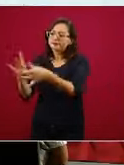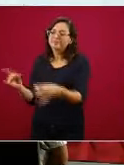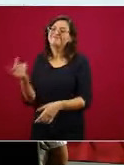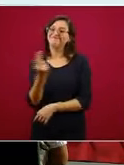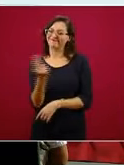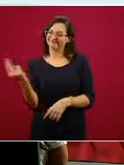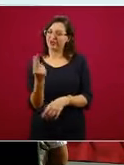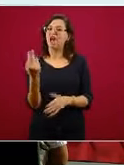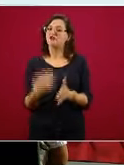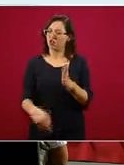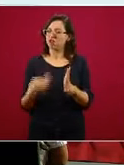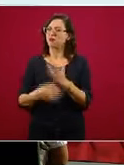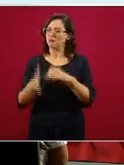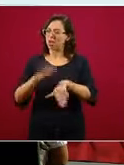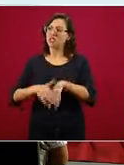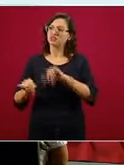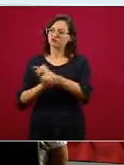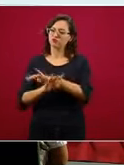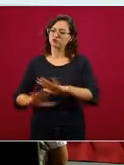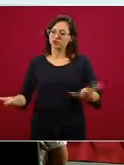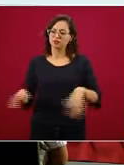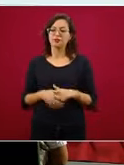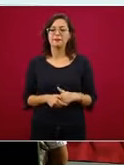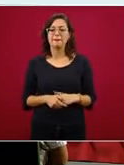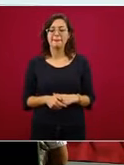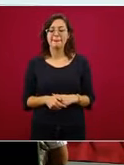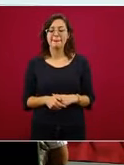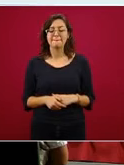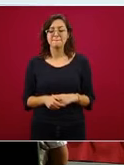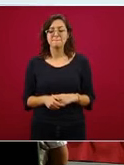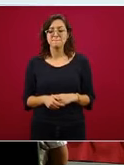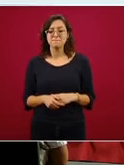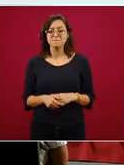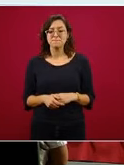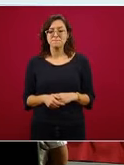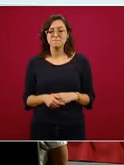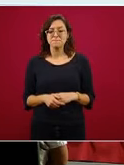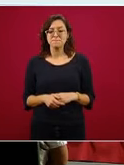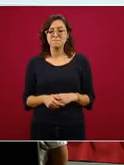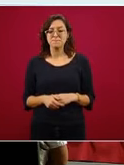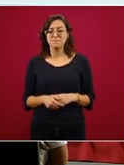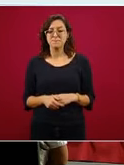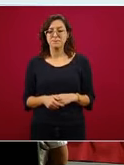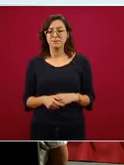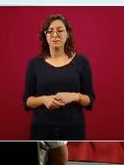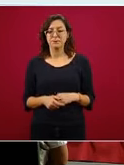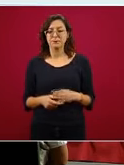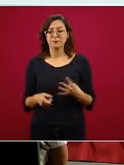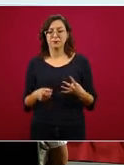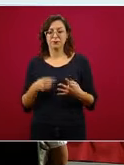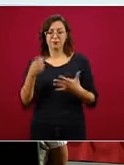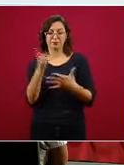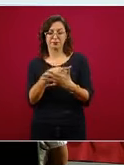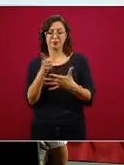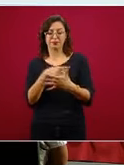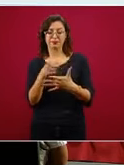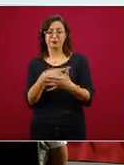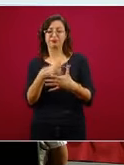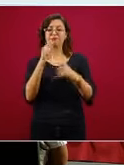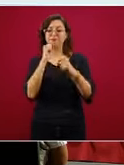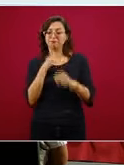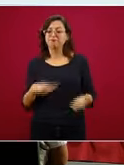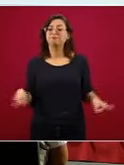El otro parte muy importante era que en esta apertura o los escenarios de apertura, pues necesitamos tener también